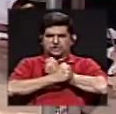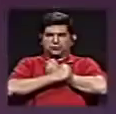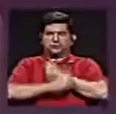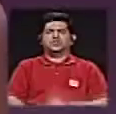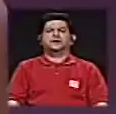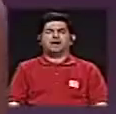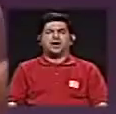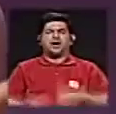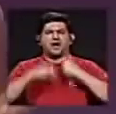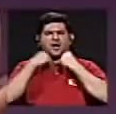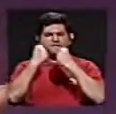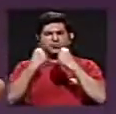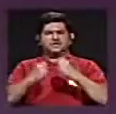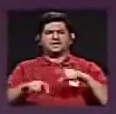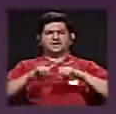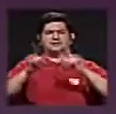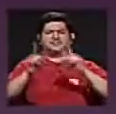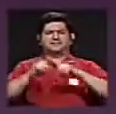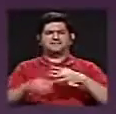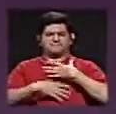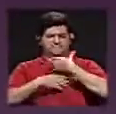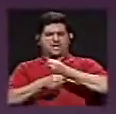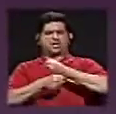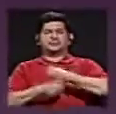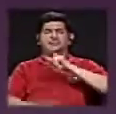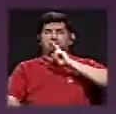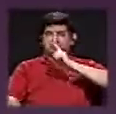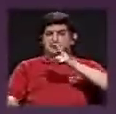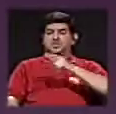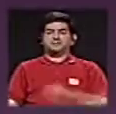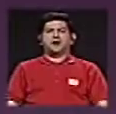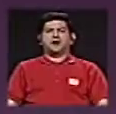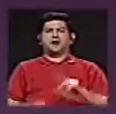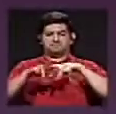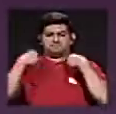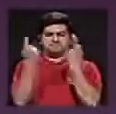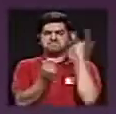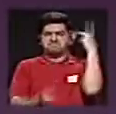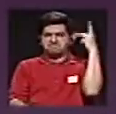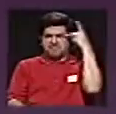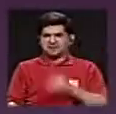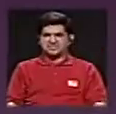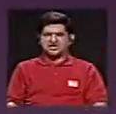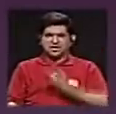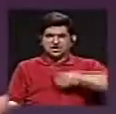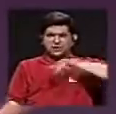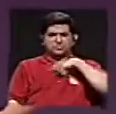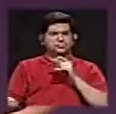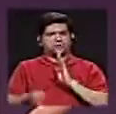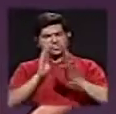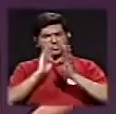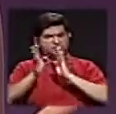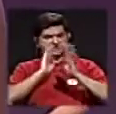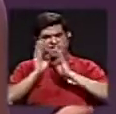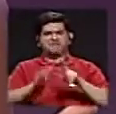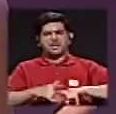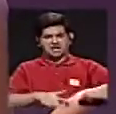reforzar confianza porque es cierto los partidos políticos entramos a las conversaciones siempre